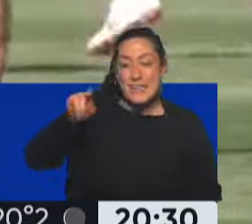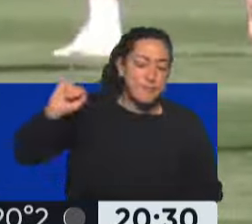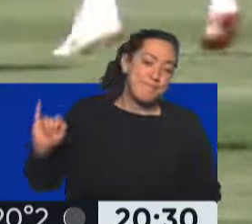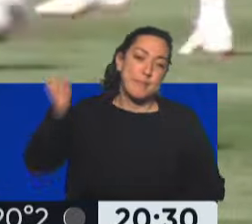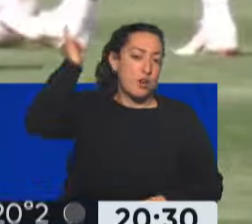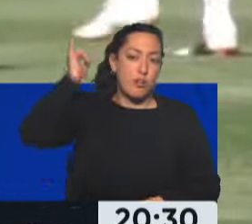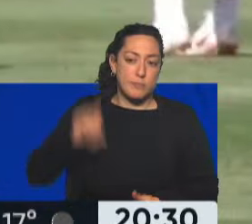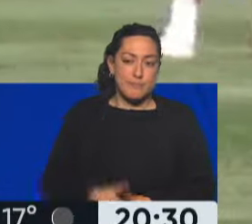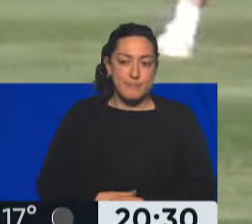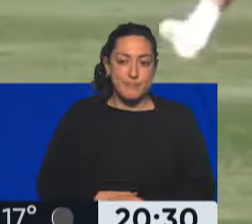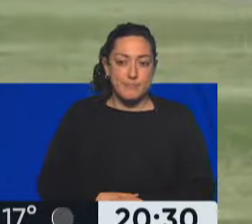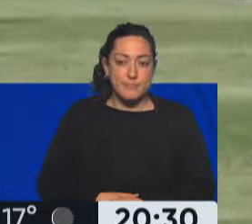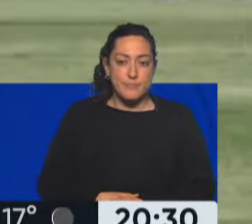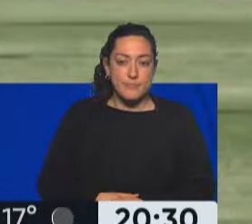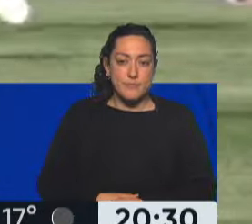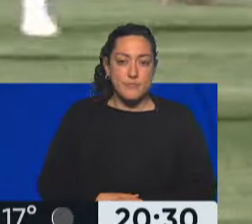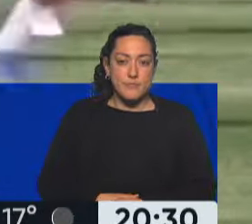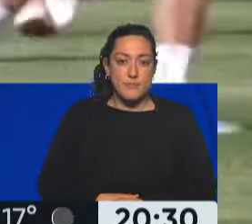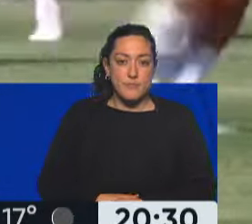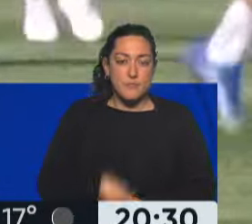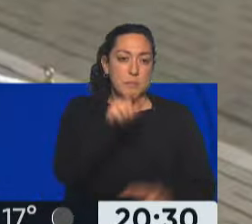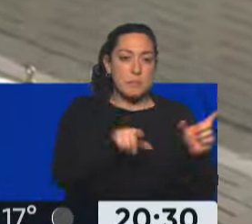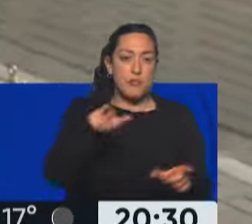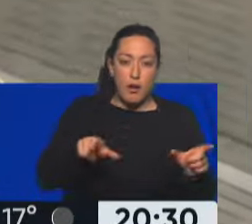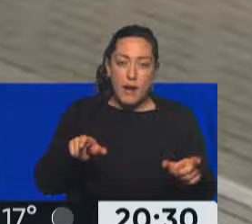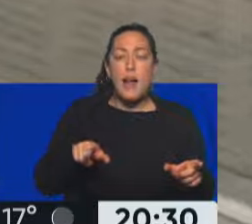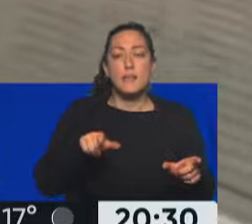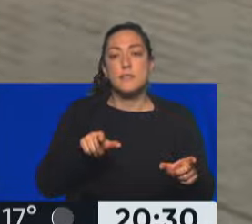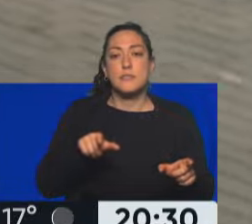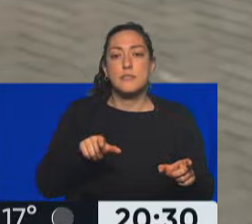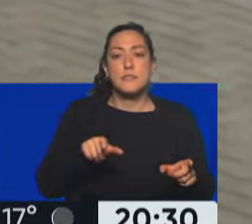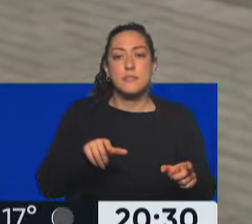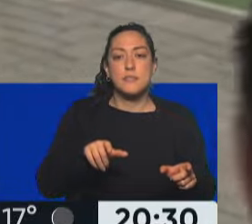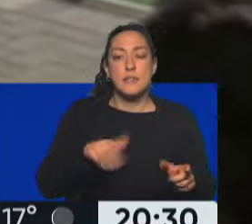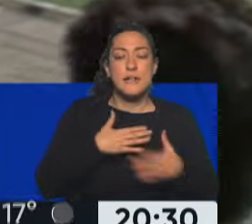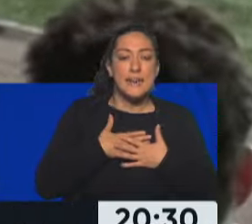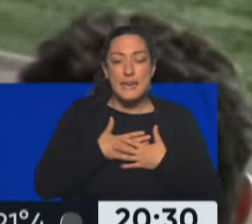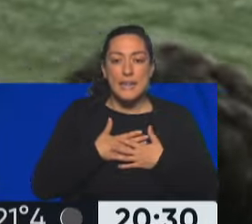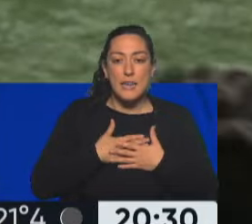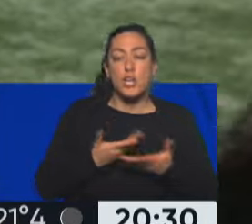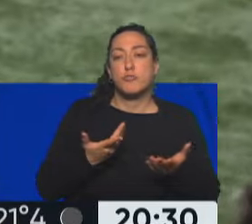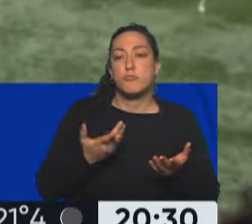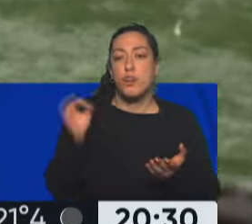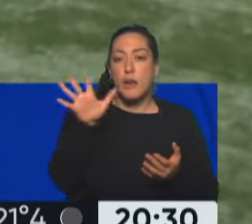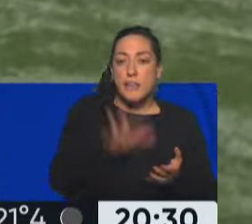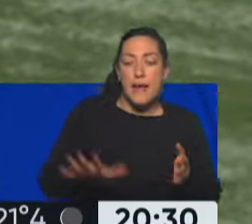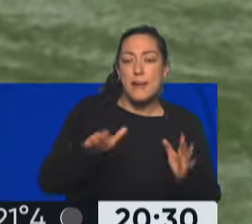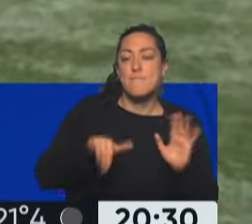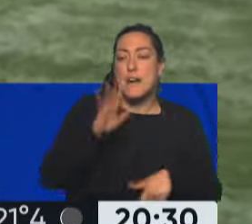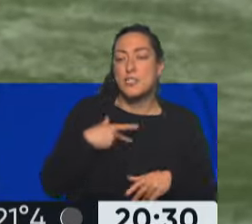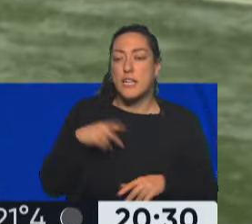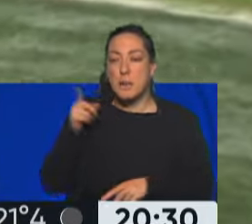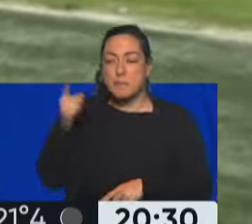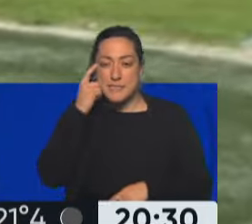todos y así lo creen también una gran mayoría de los queridos orientales. Vamos a escuchar